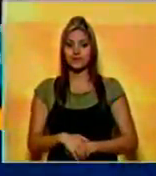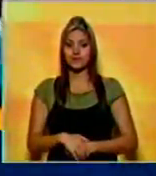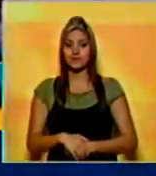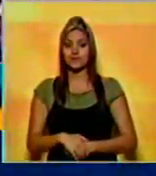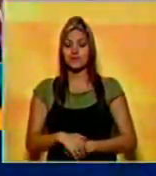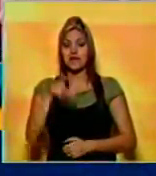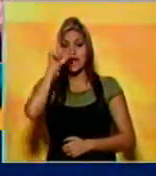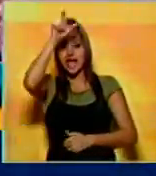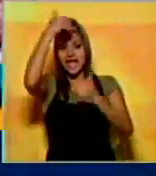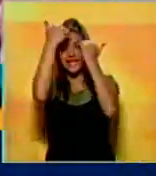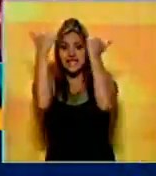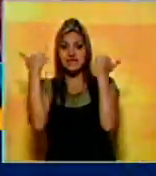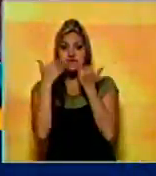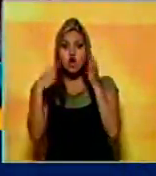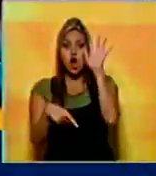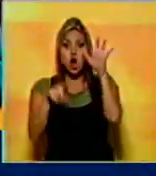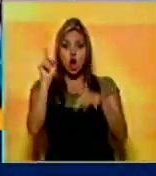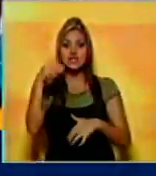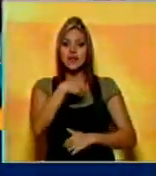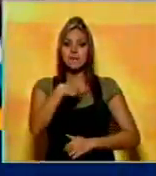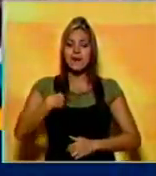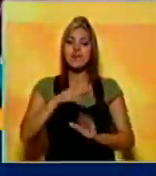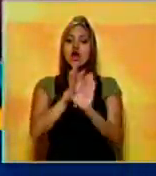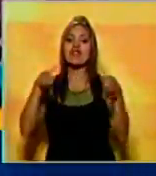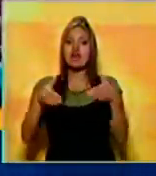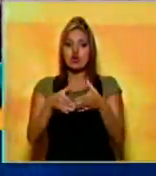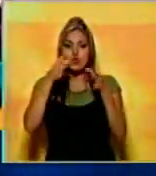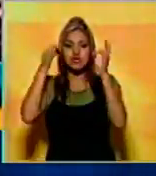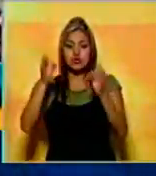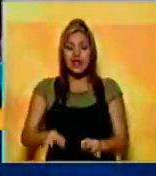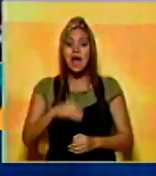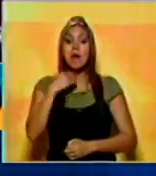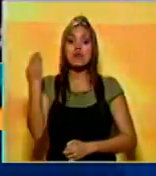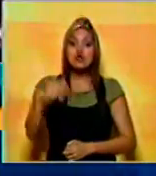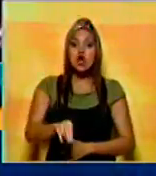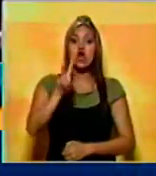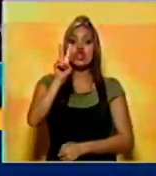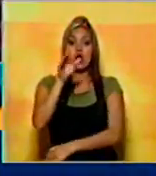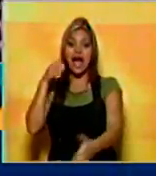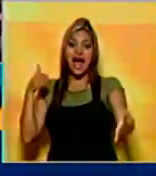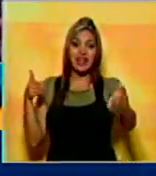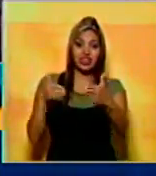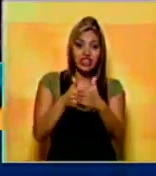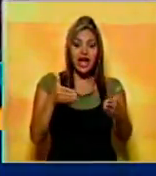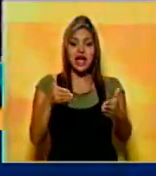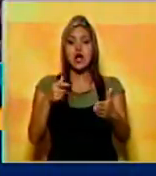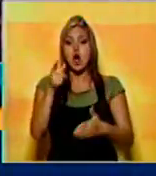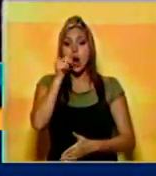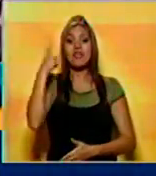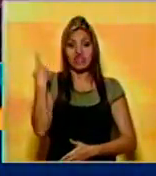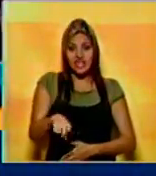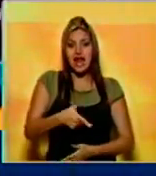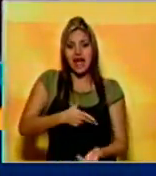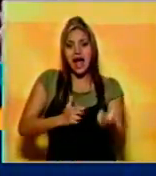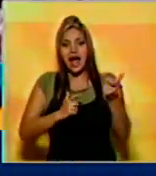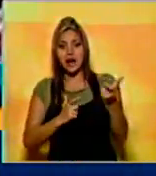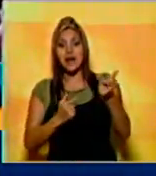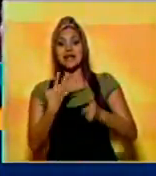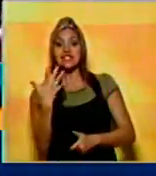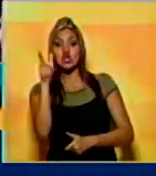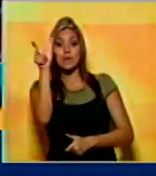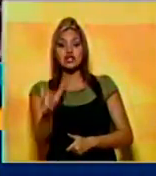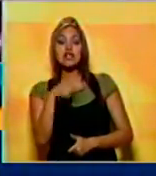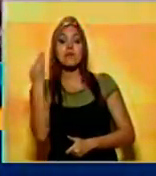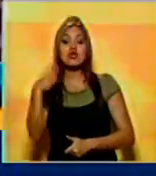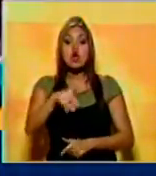En Egipto, al menos 11 miembros de las fuerzas de seguridad murieron en 2 ataques perpetrados por hombres armados. 5 personas perdieron